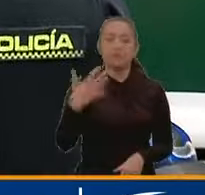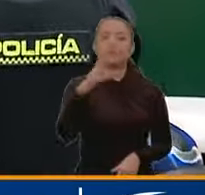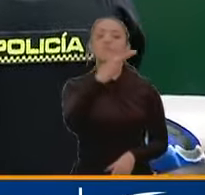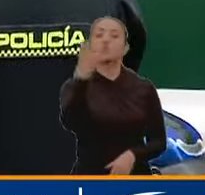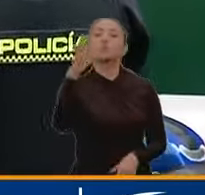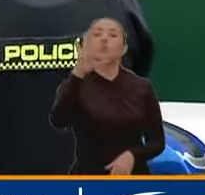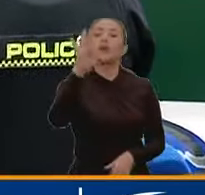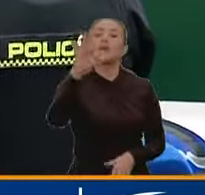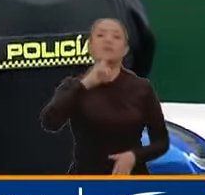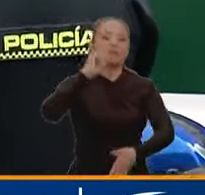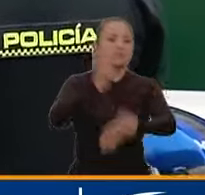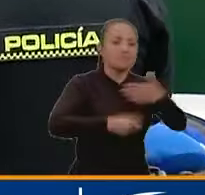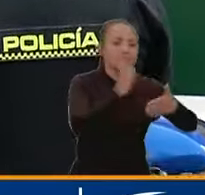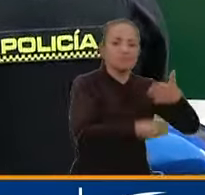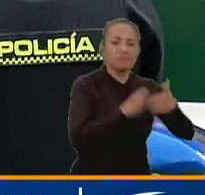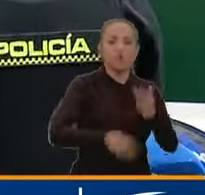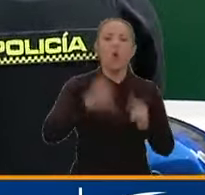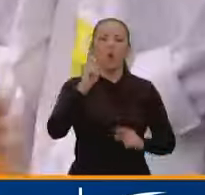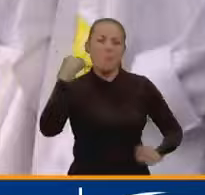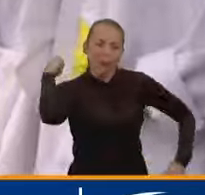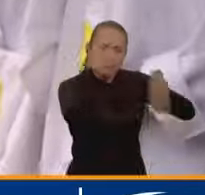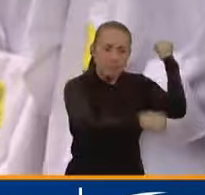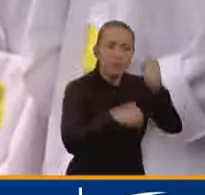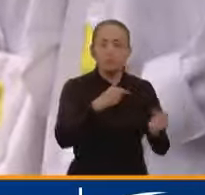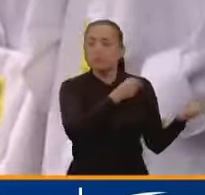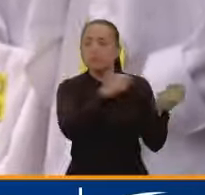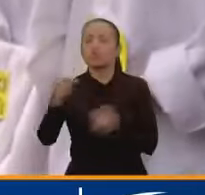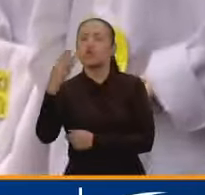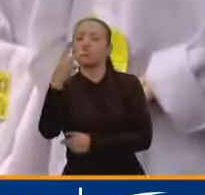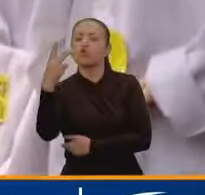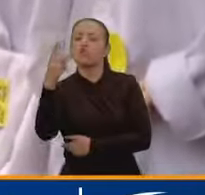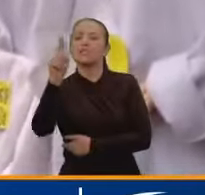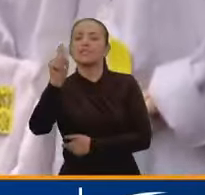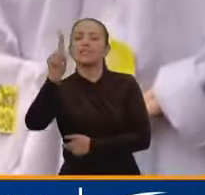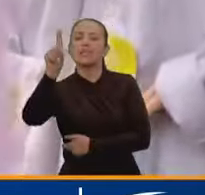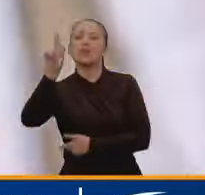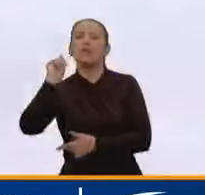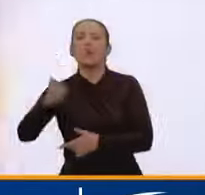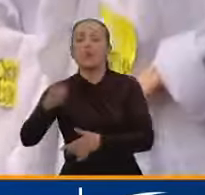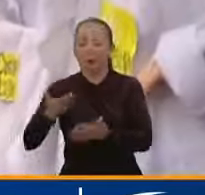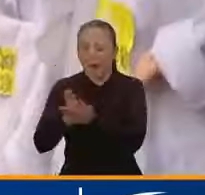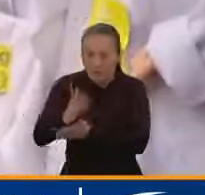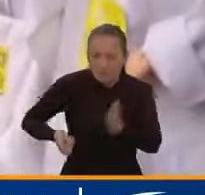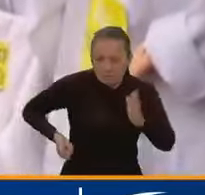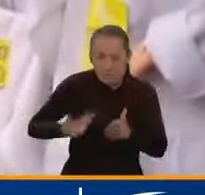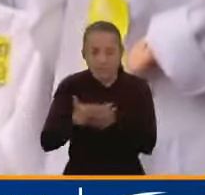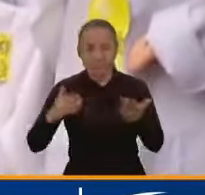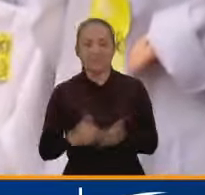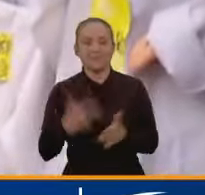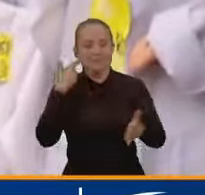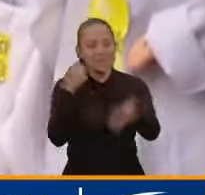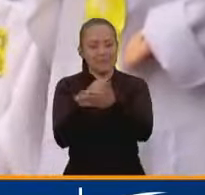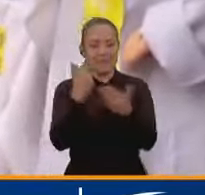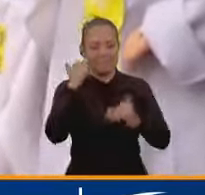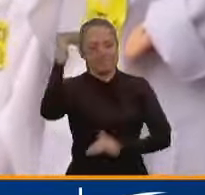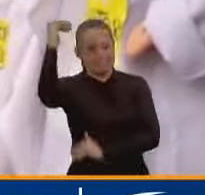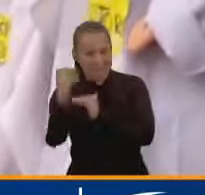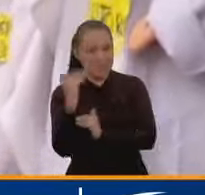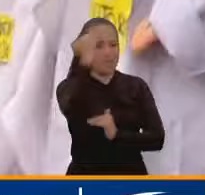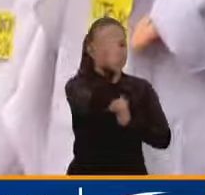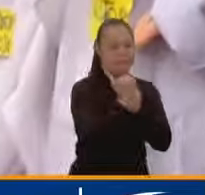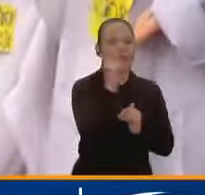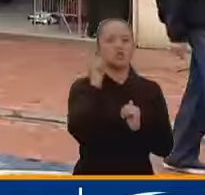por riñas y un total de 861 por porte de armas blancas. La medida busca reducir estos índices sumado